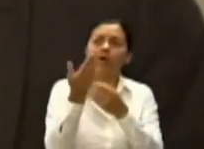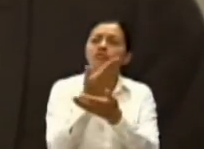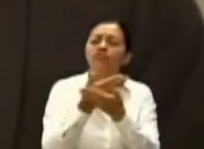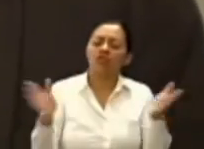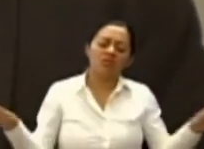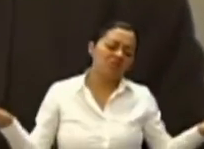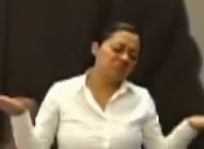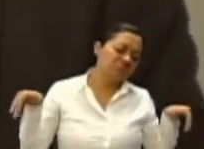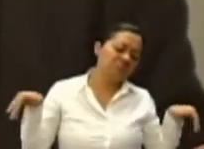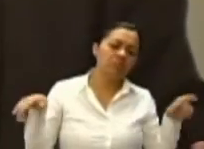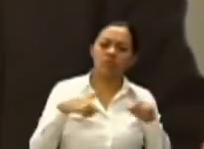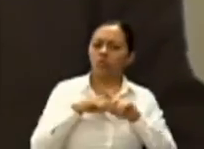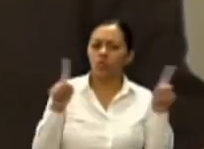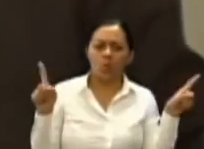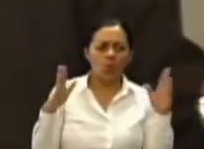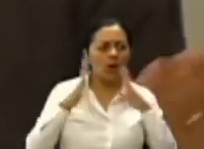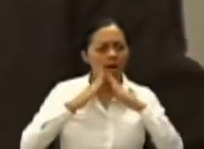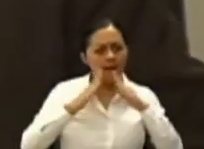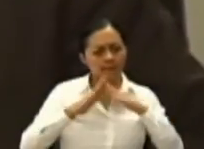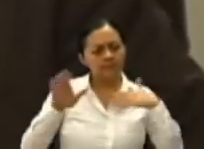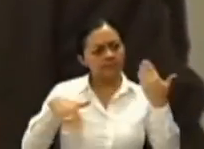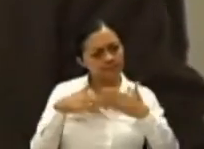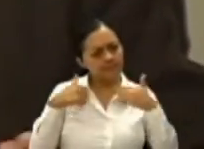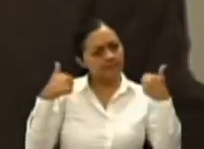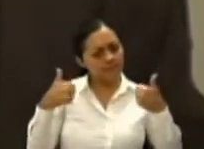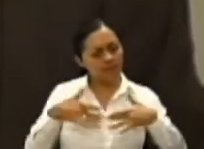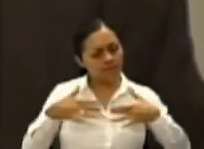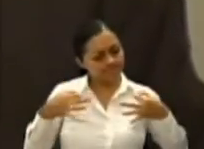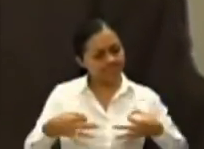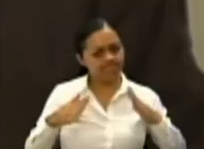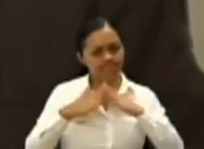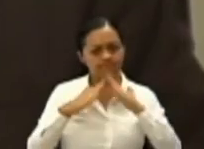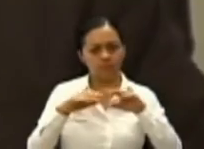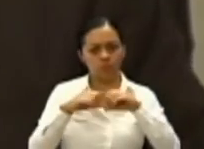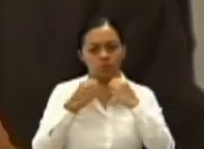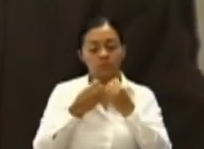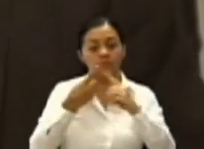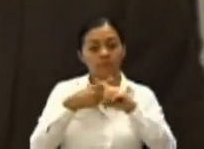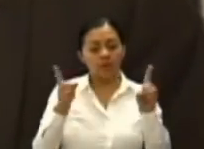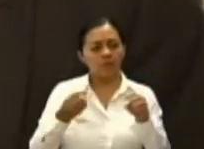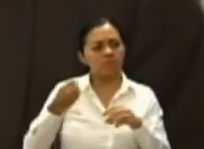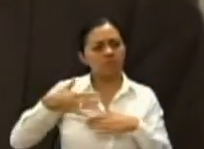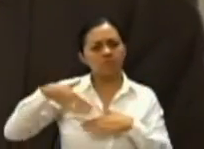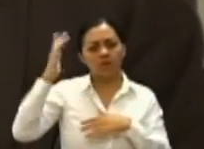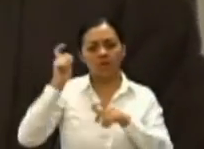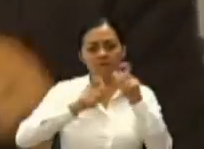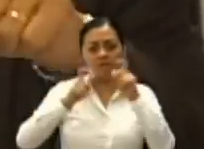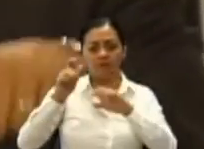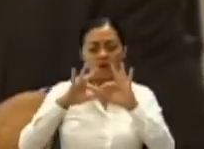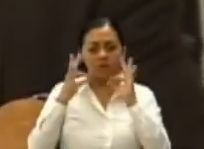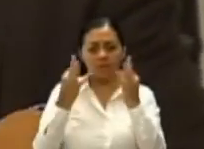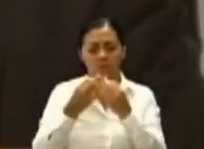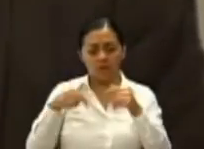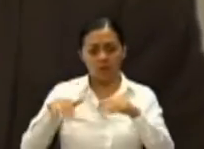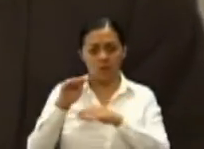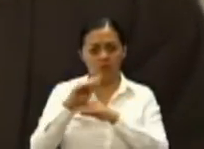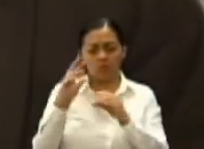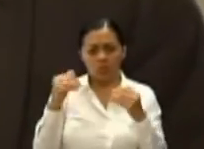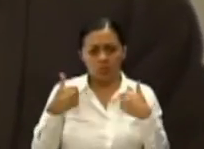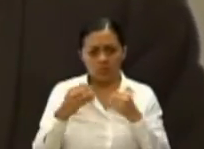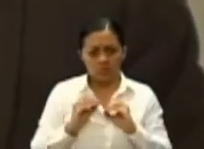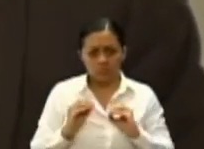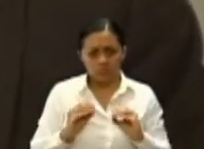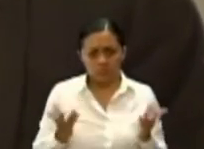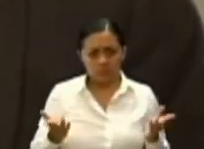tampoco por ejemplo tener una vivienda digna para sus hijos o algo fundamental y todavía centenas de miles de familias ecuatorianas no tienen ni siquiera eso